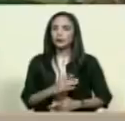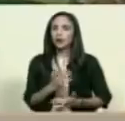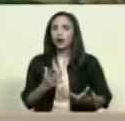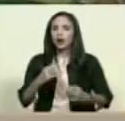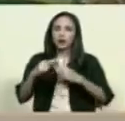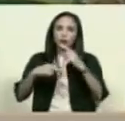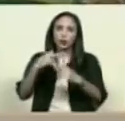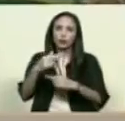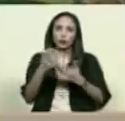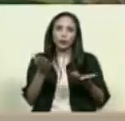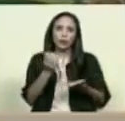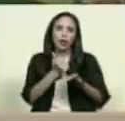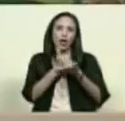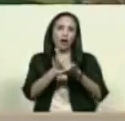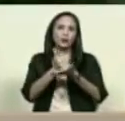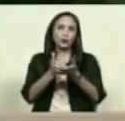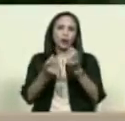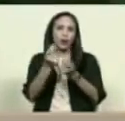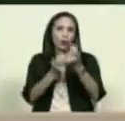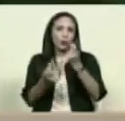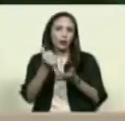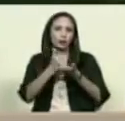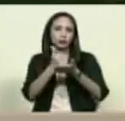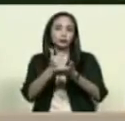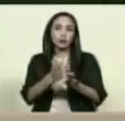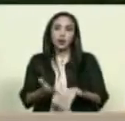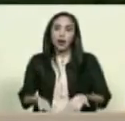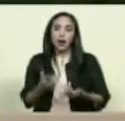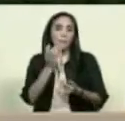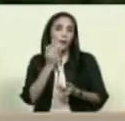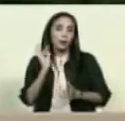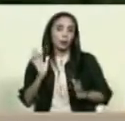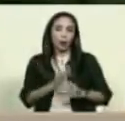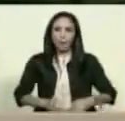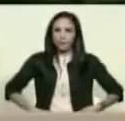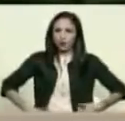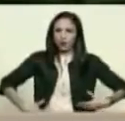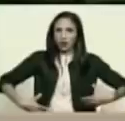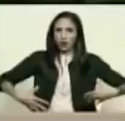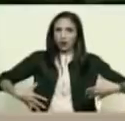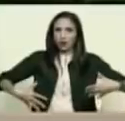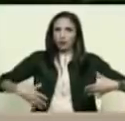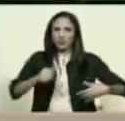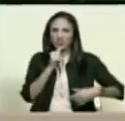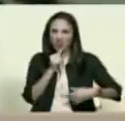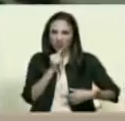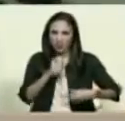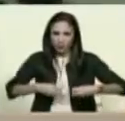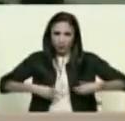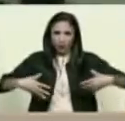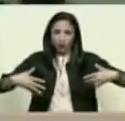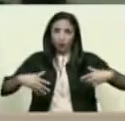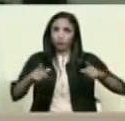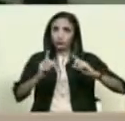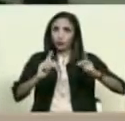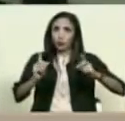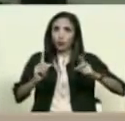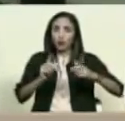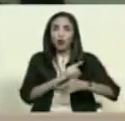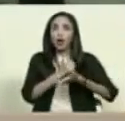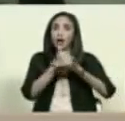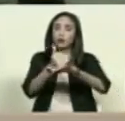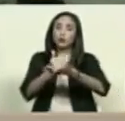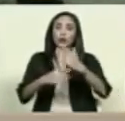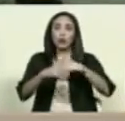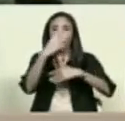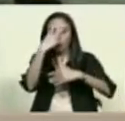financiera, monetaria, para darle el poder financiero, ¿a quién? A los ricos. Para darle el poder financiero a los trabajadores, a las trabajadoras,